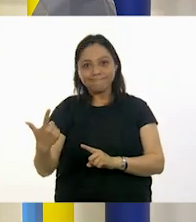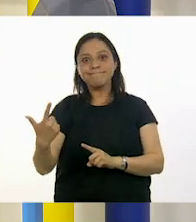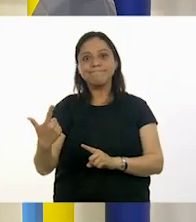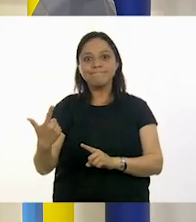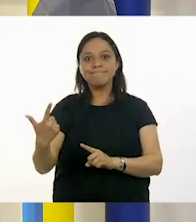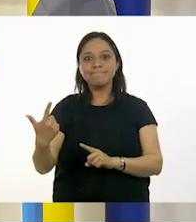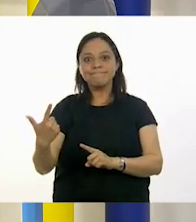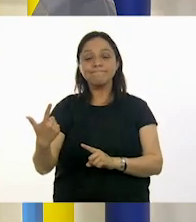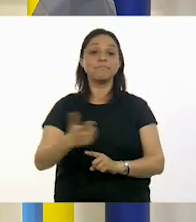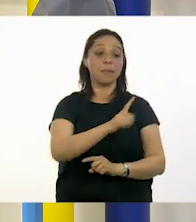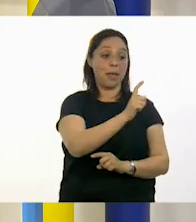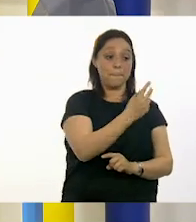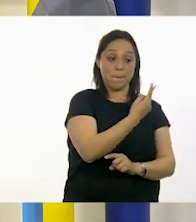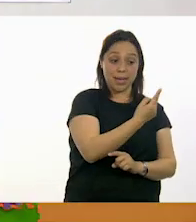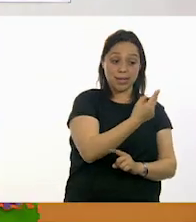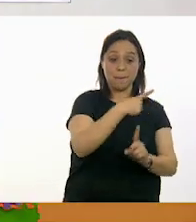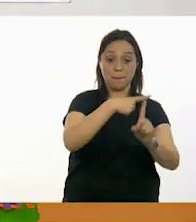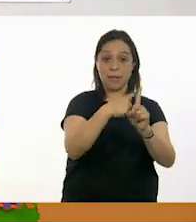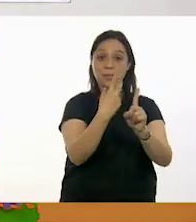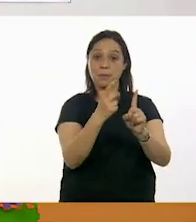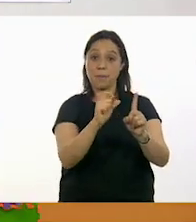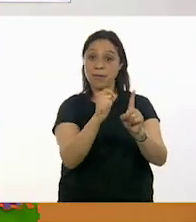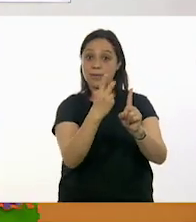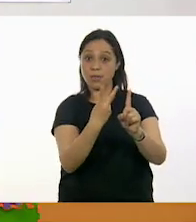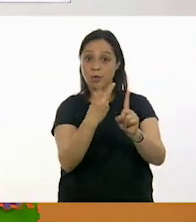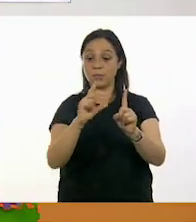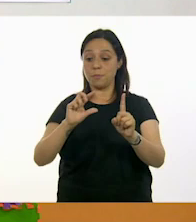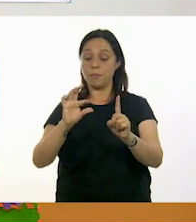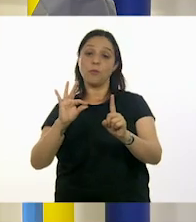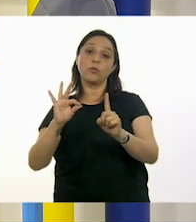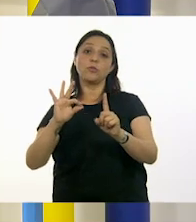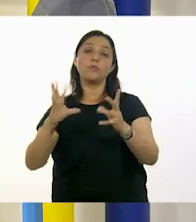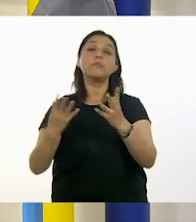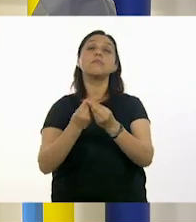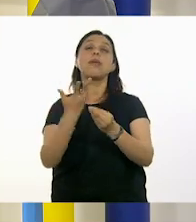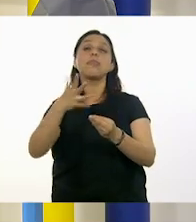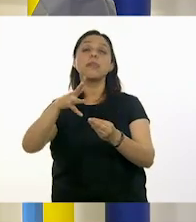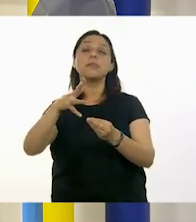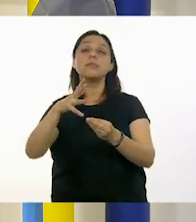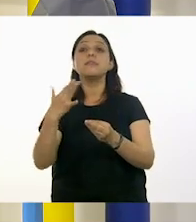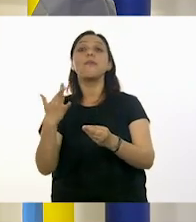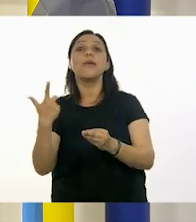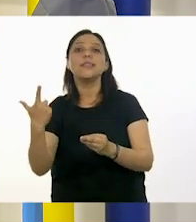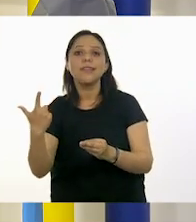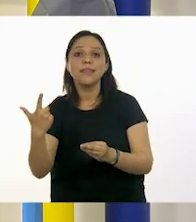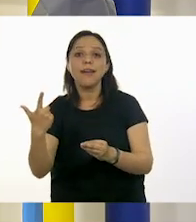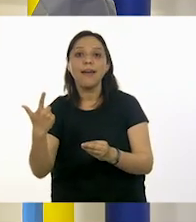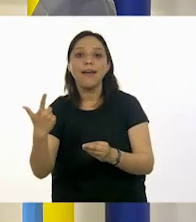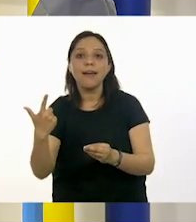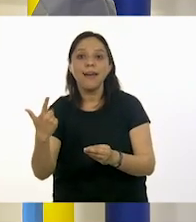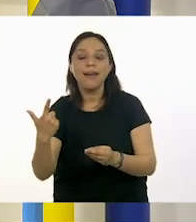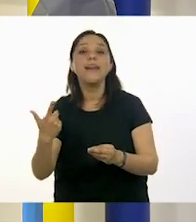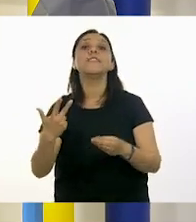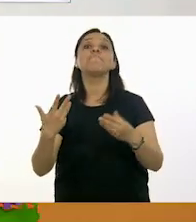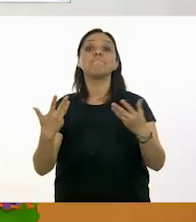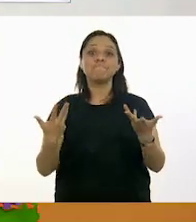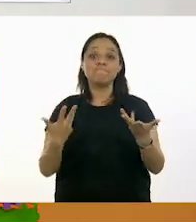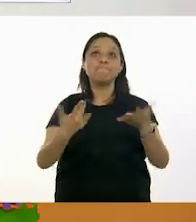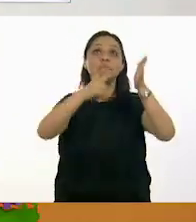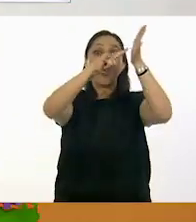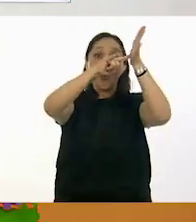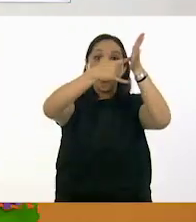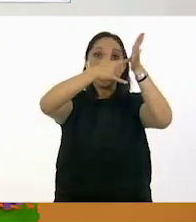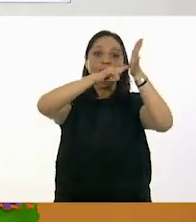57. 25 más 22 son 47 más 10. ¡57! Cada hora